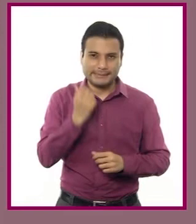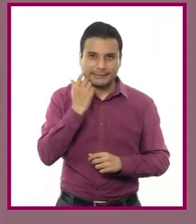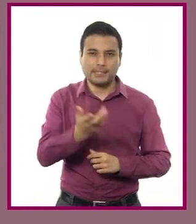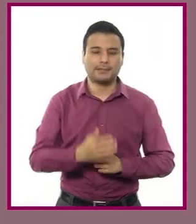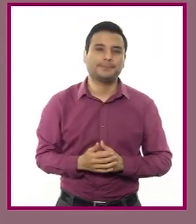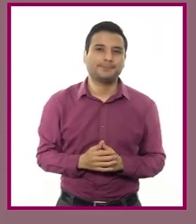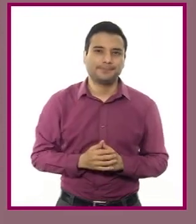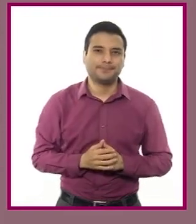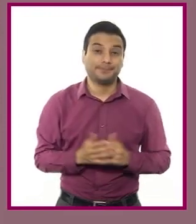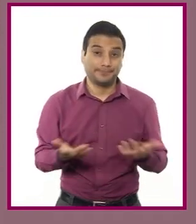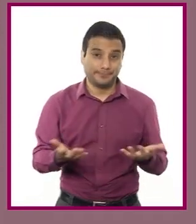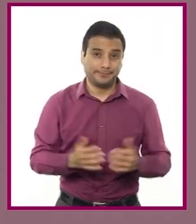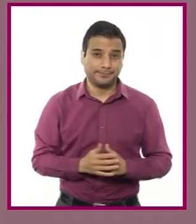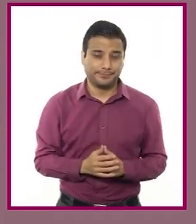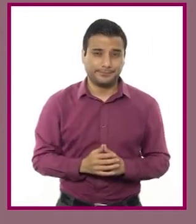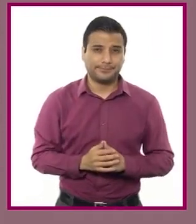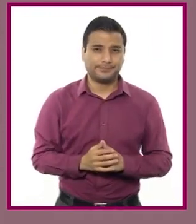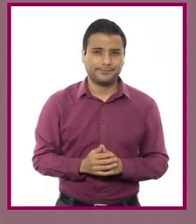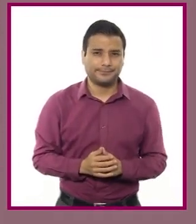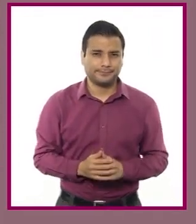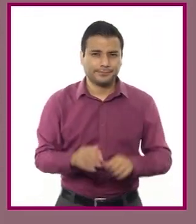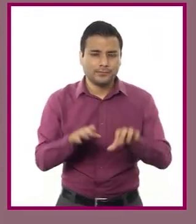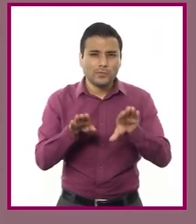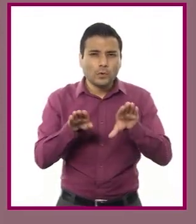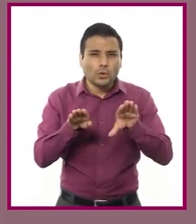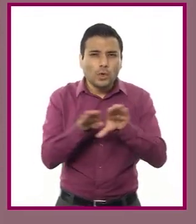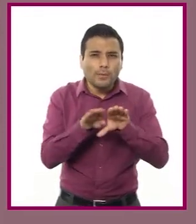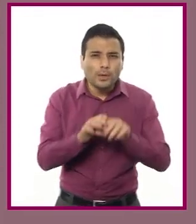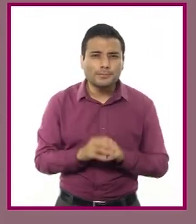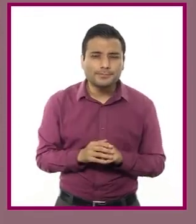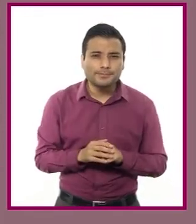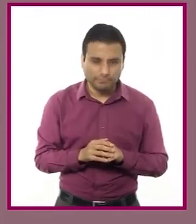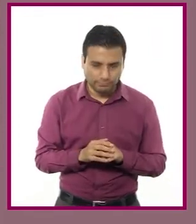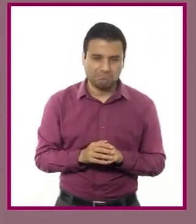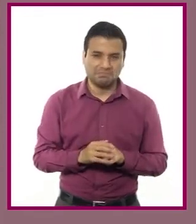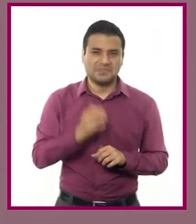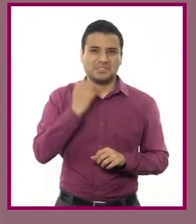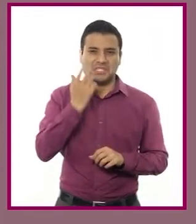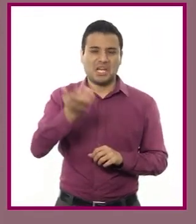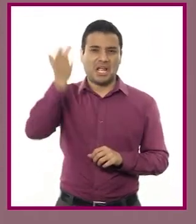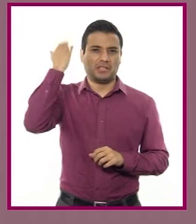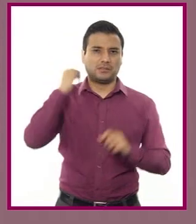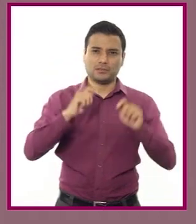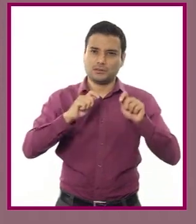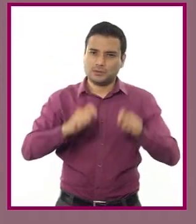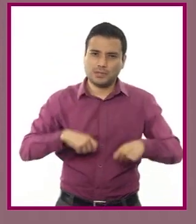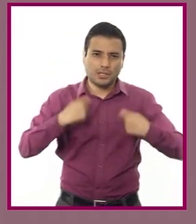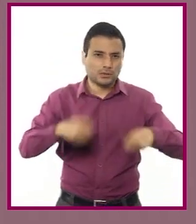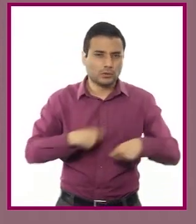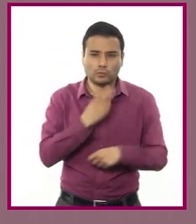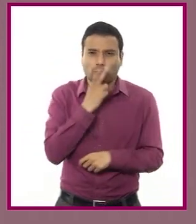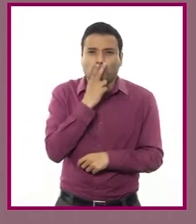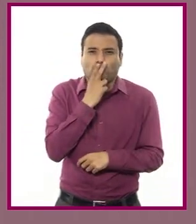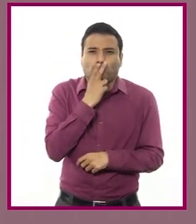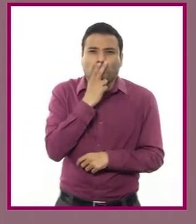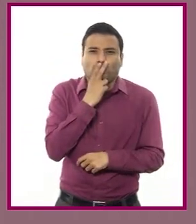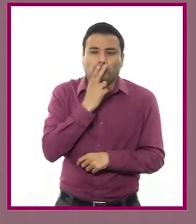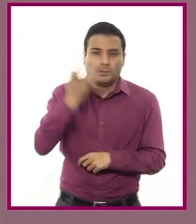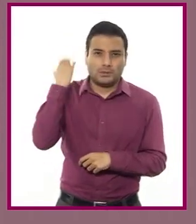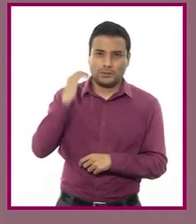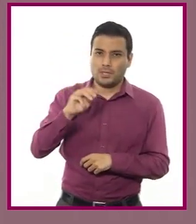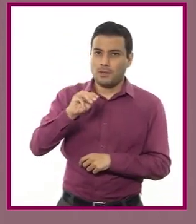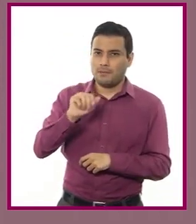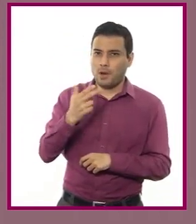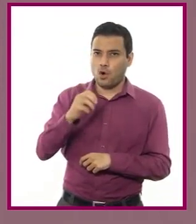comunidades, regresando a las raíces islámicas establecidas por el profeta Mahoma en la ciudad de Medina.